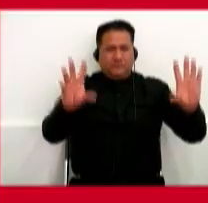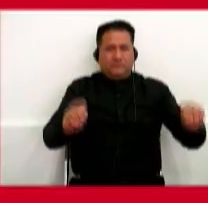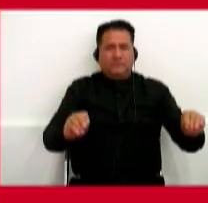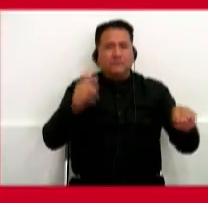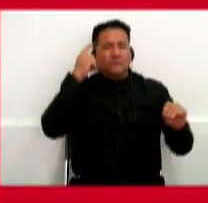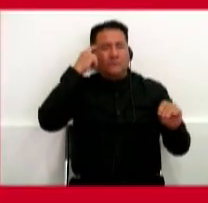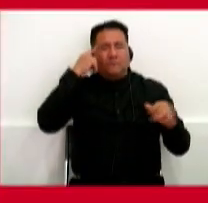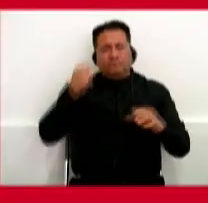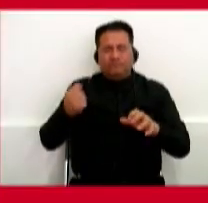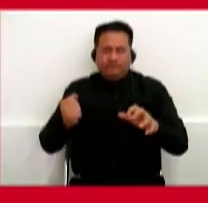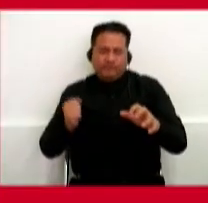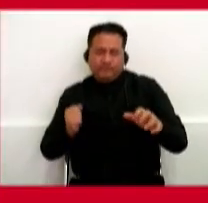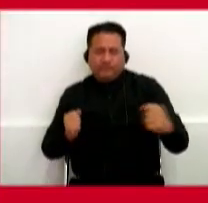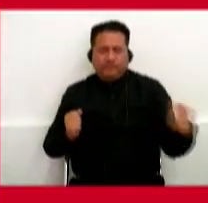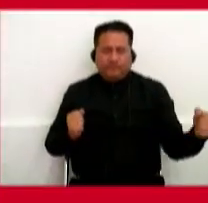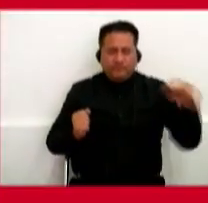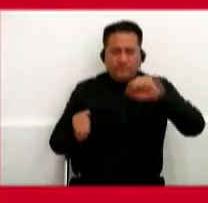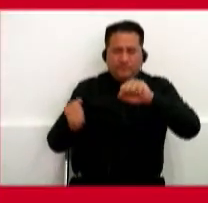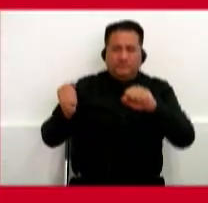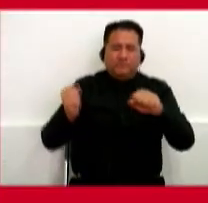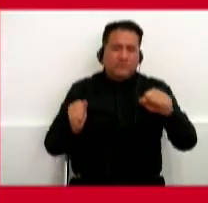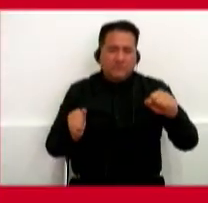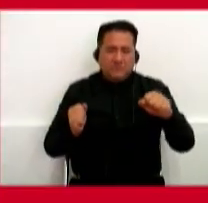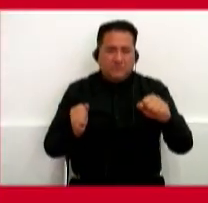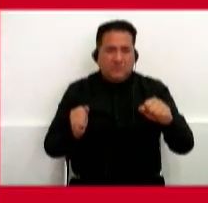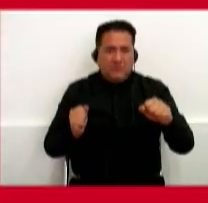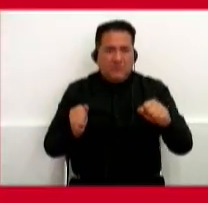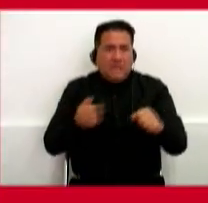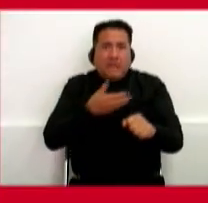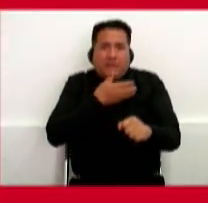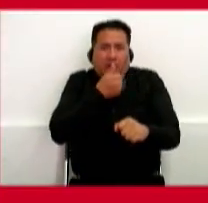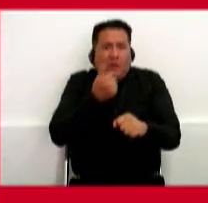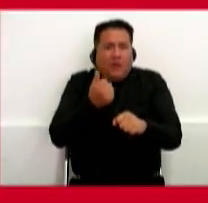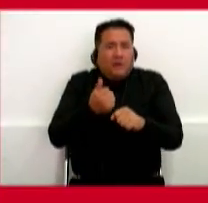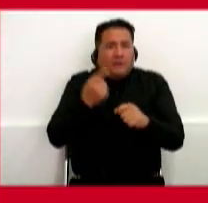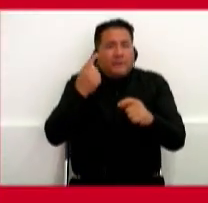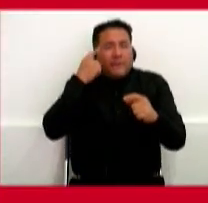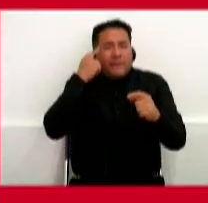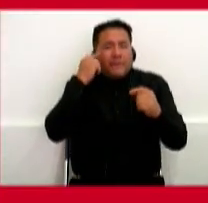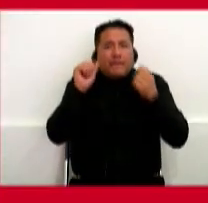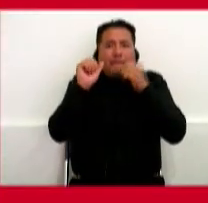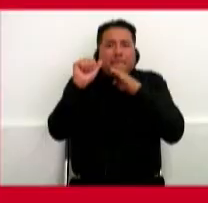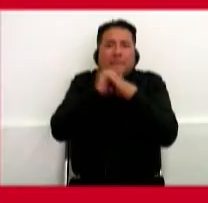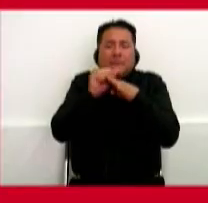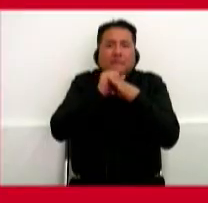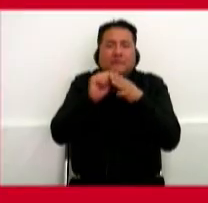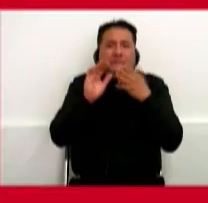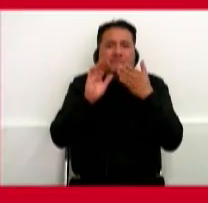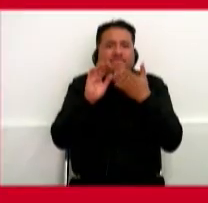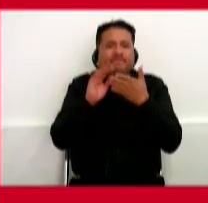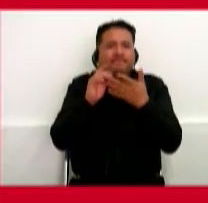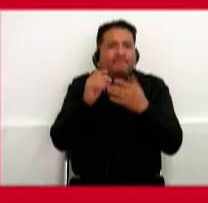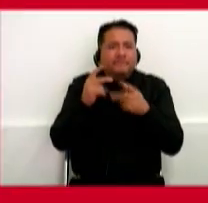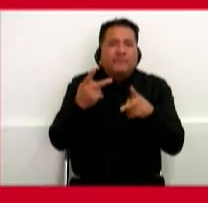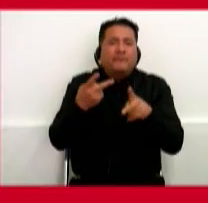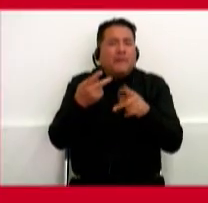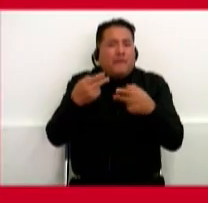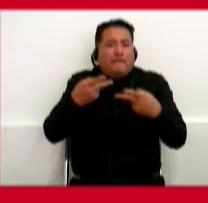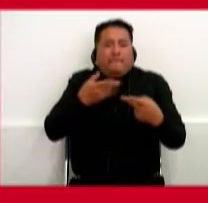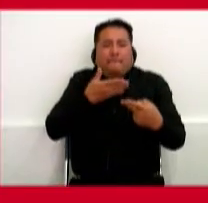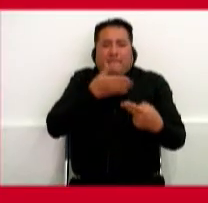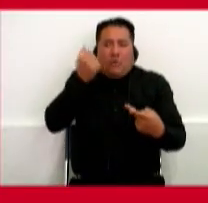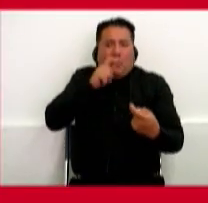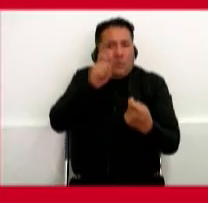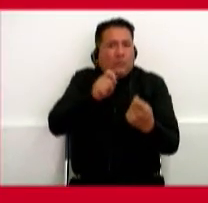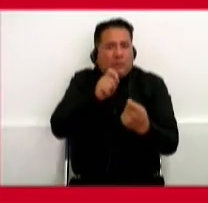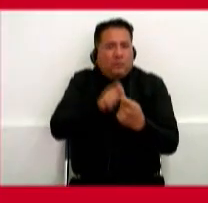así entrar con este modelo de personas y atacarlos focalizadamente para poder mejorar el performance de nuestros